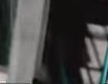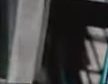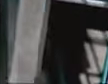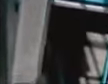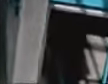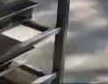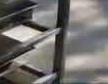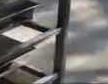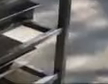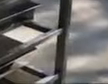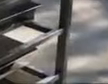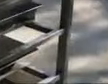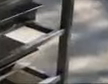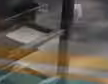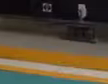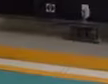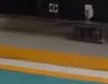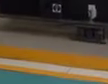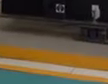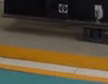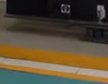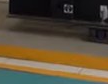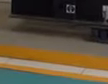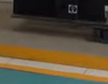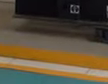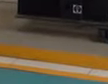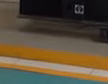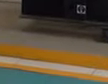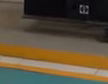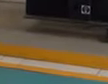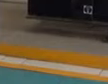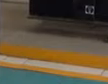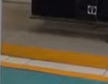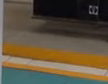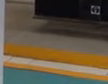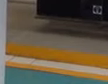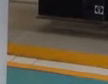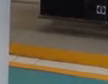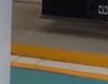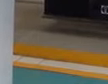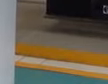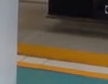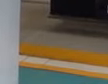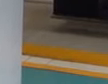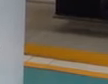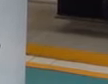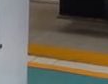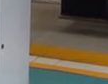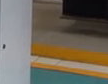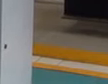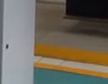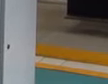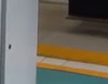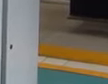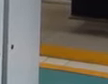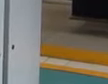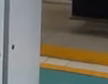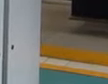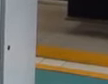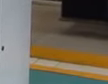¿Y en Iztapalapa cuántas está entrando ahorita? ¿En cuántas plantas estamos trabajando? Sí,